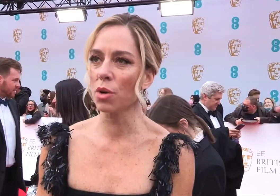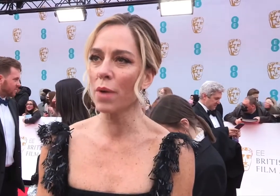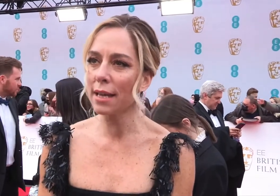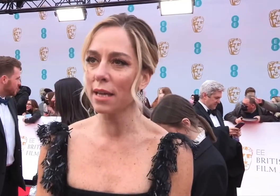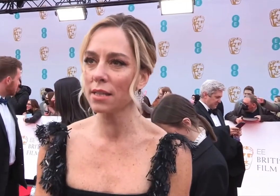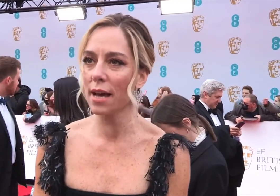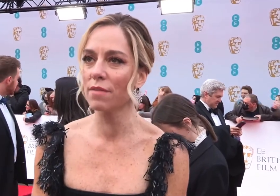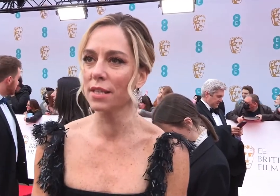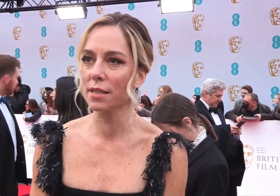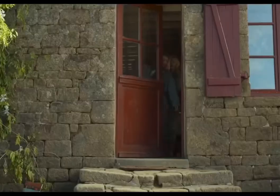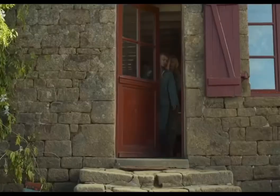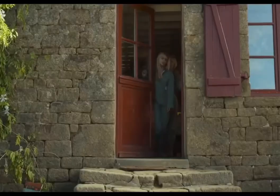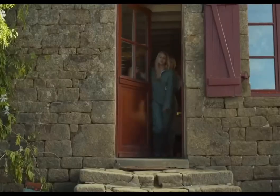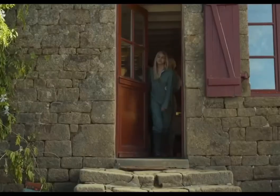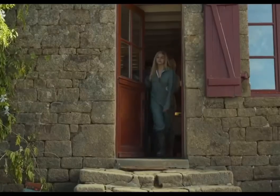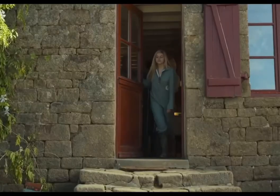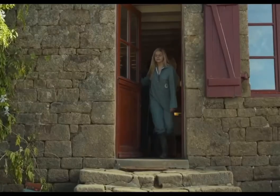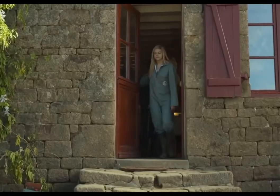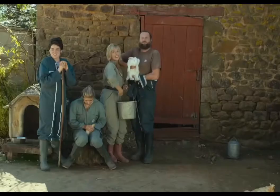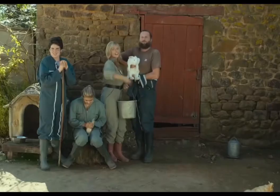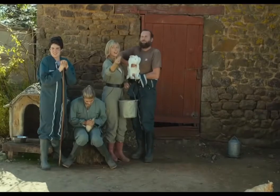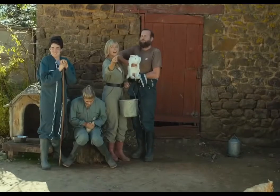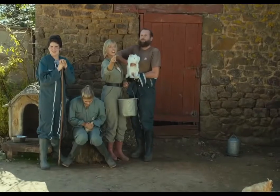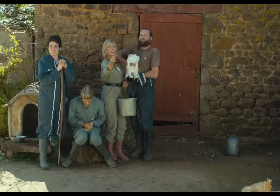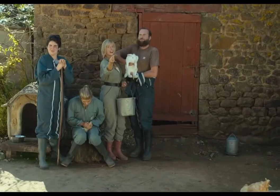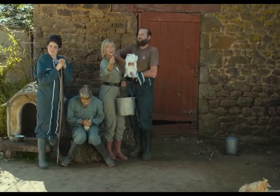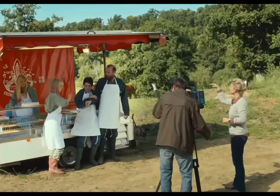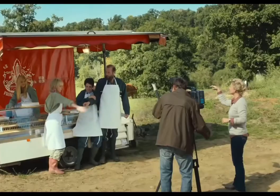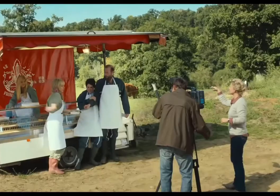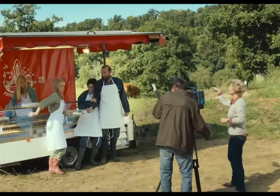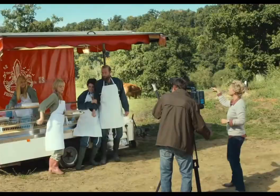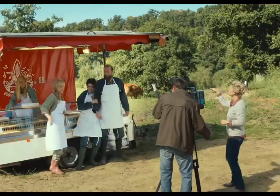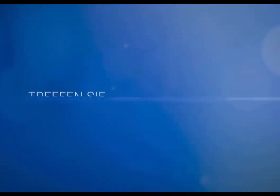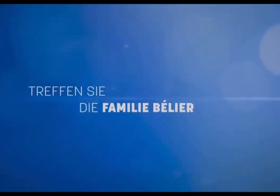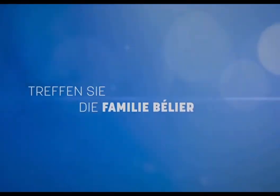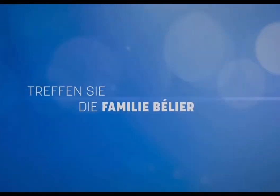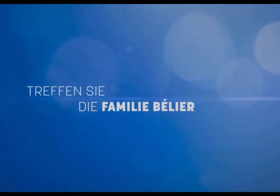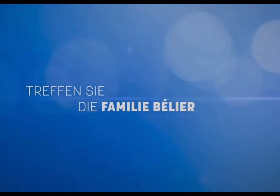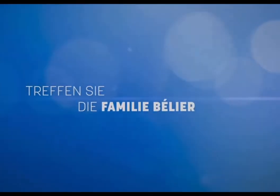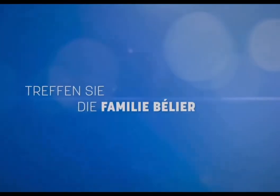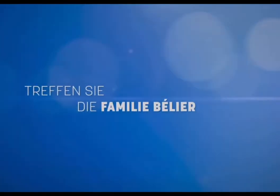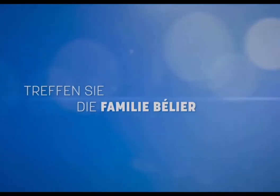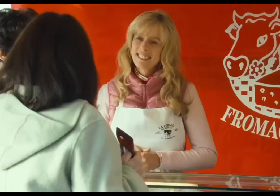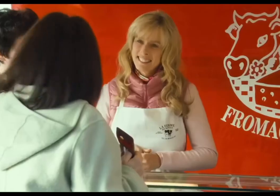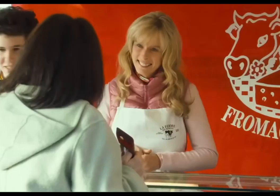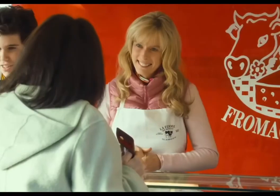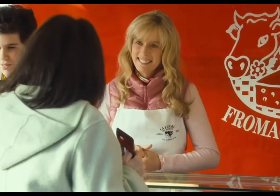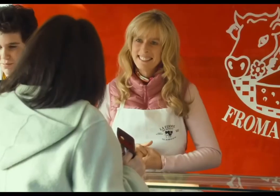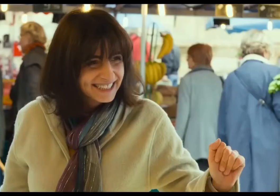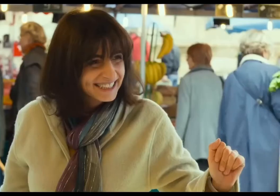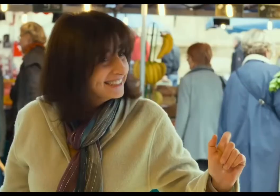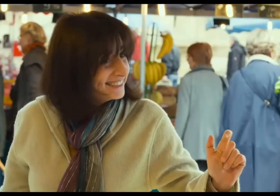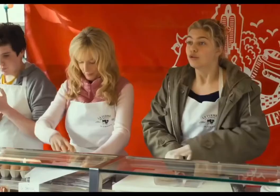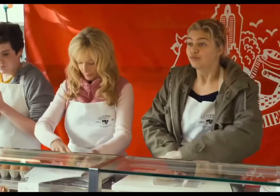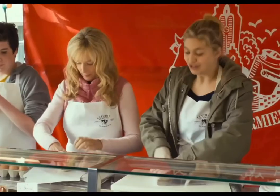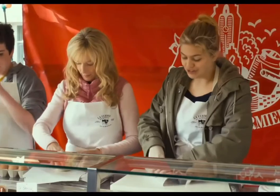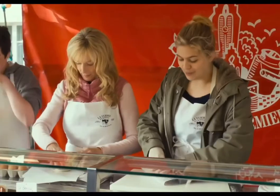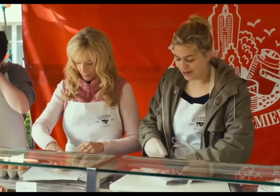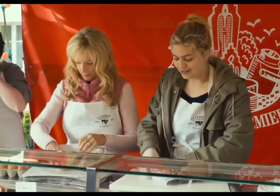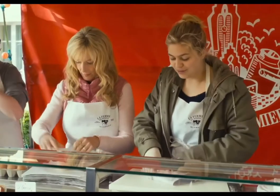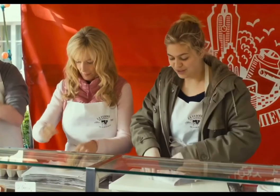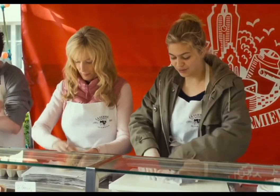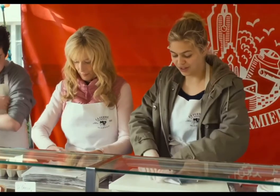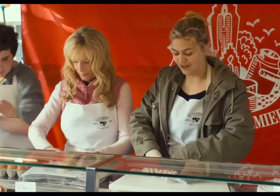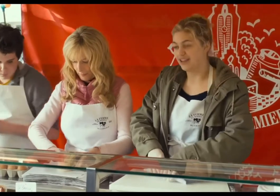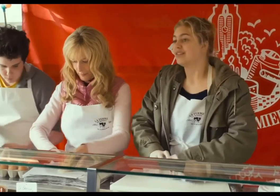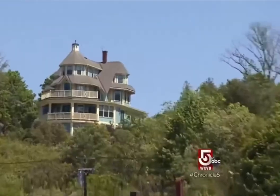simplemente no pudieron rechazar. En la película original, los padres de la familia son granjeros y parte de la clase trabajadora del pueblo francés donde ocurre